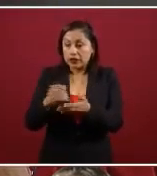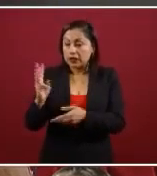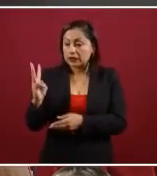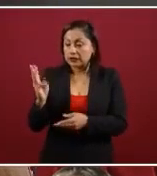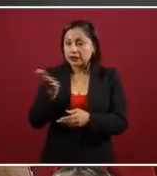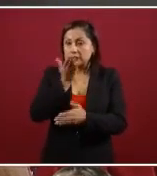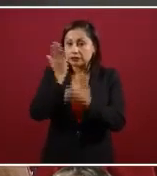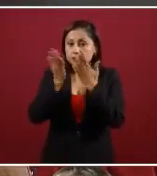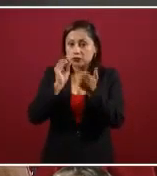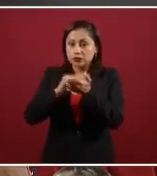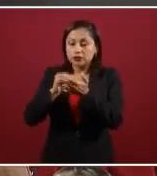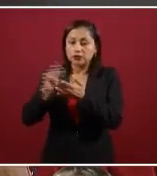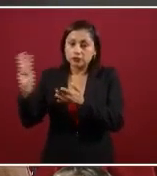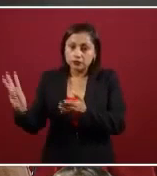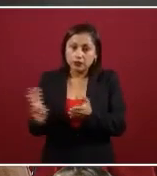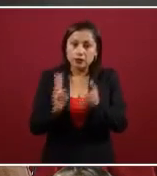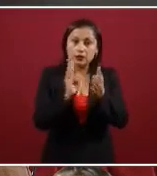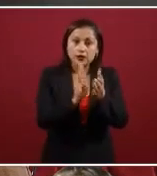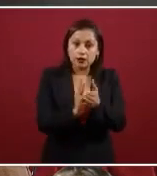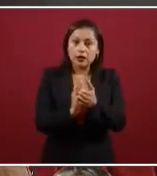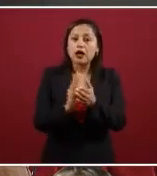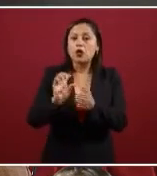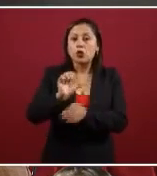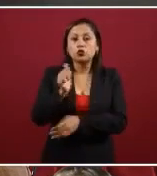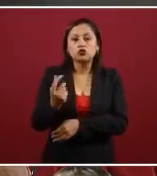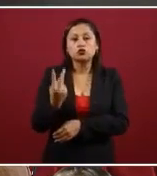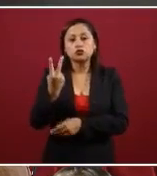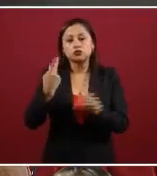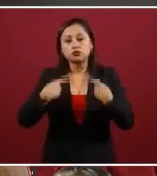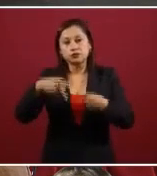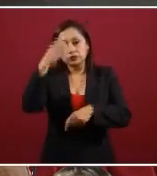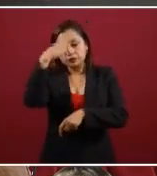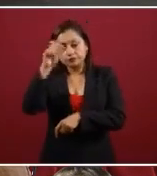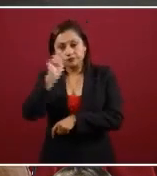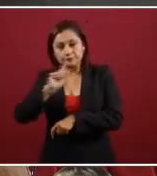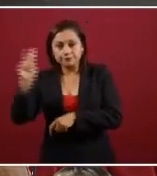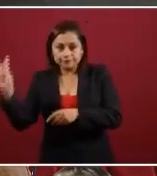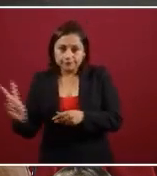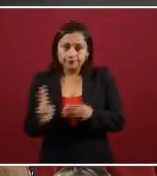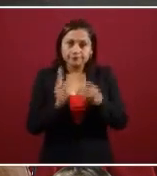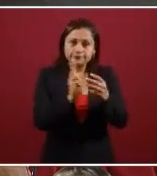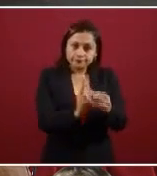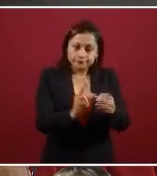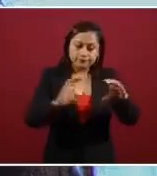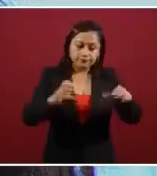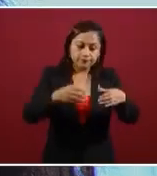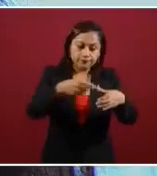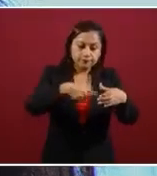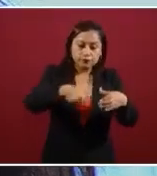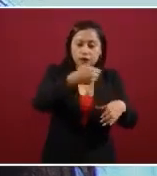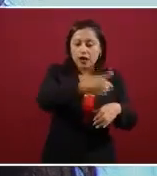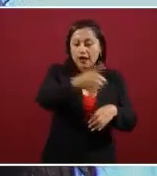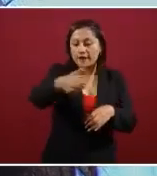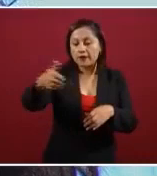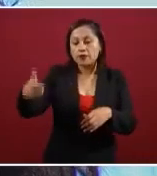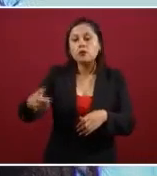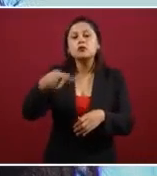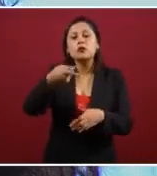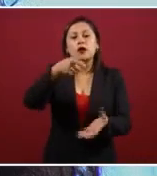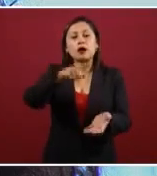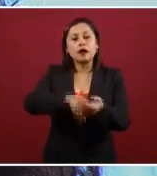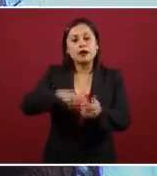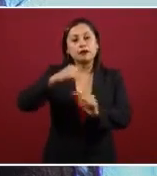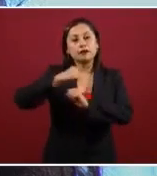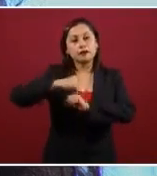de técnicos, pero también cada estructura de cada comunidad de aprendizaje campesino tiene sus representantes, tiene a